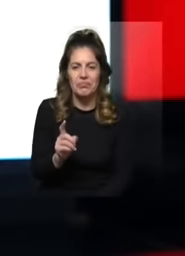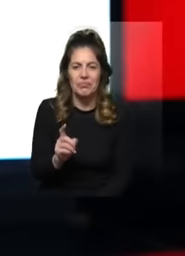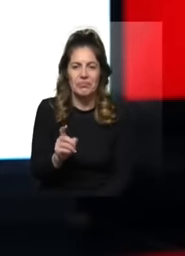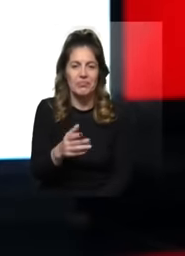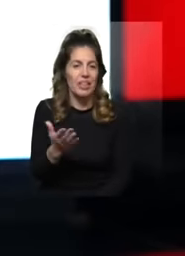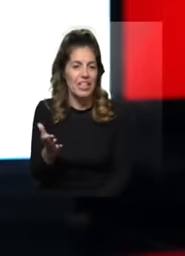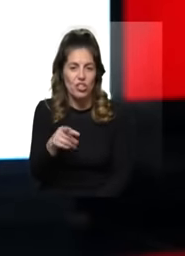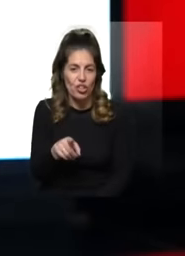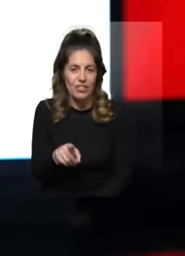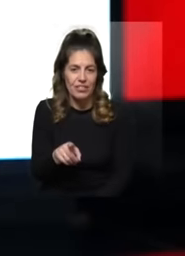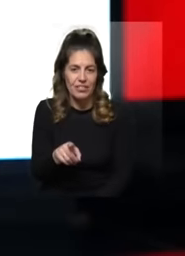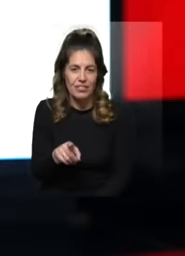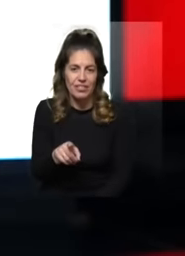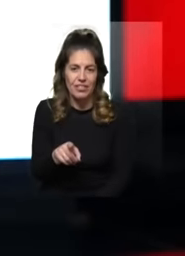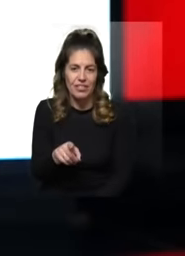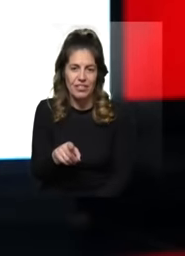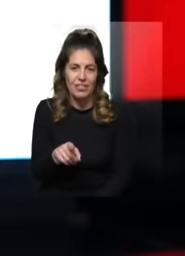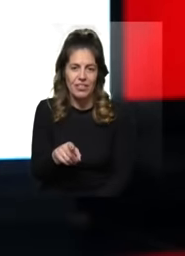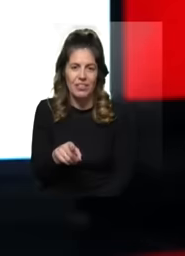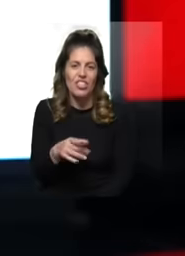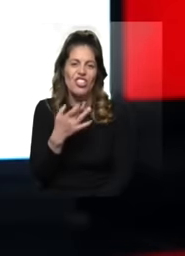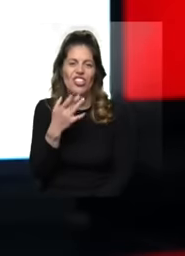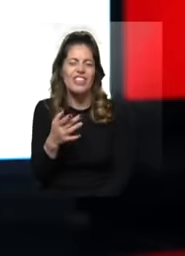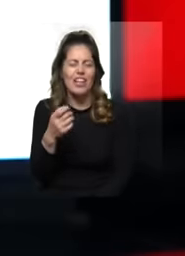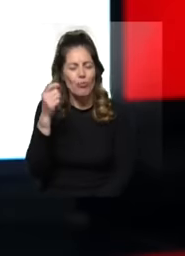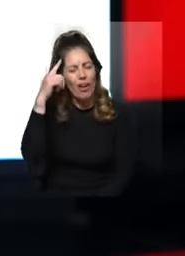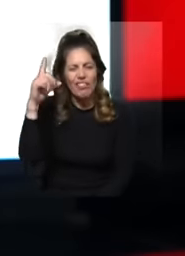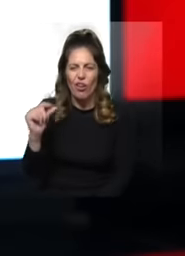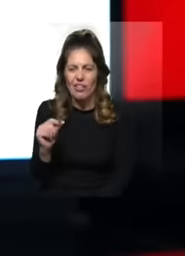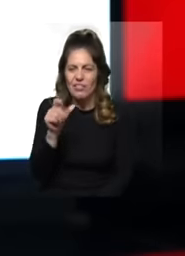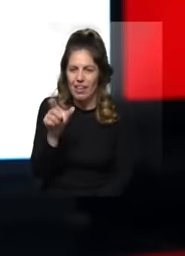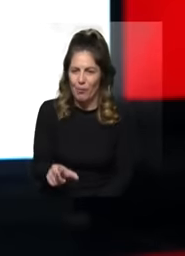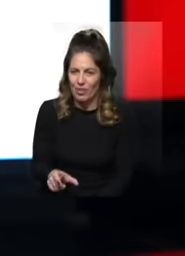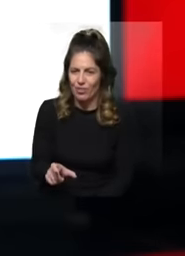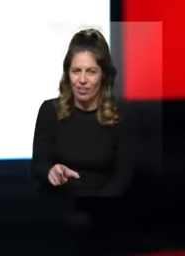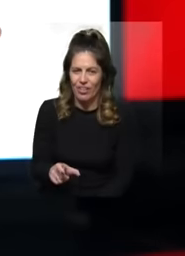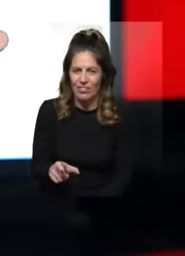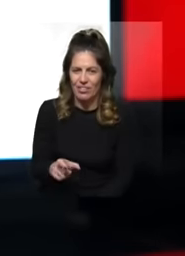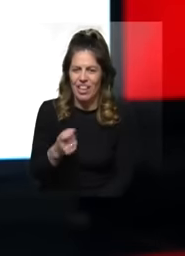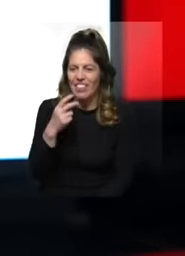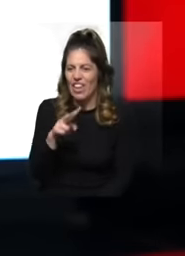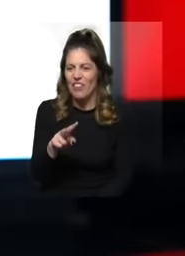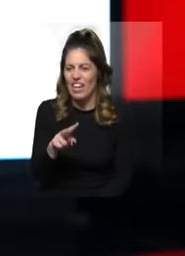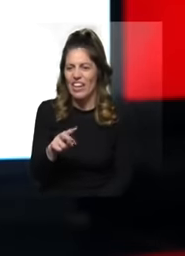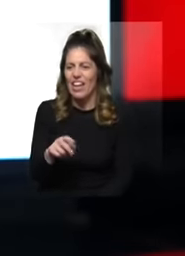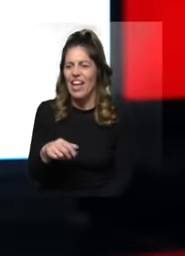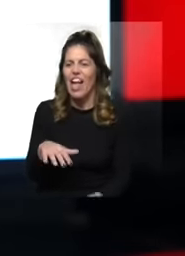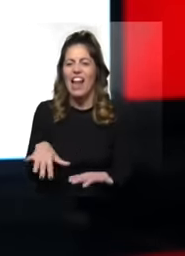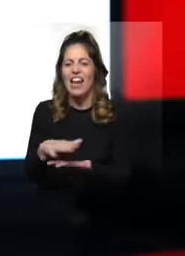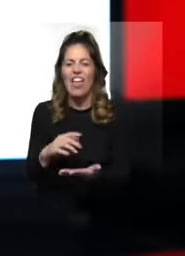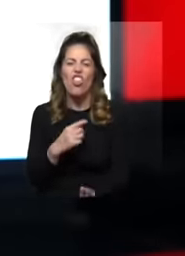Es parte de la, yo diría, de la ignorancia que tiene la gente de ver el lado de Billy, no de ver toda